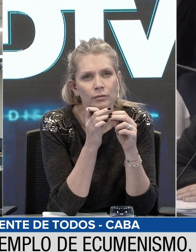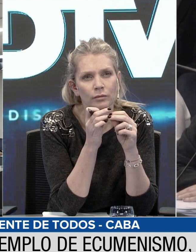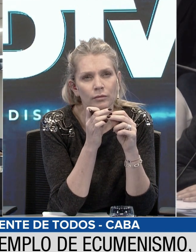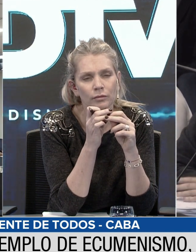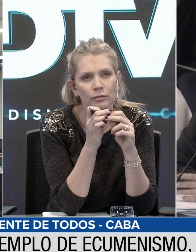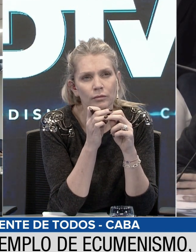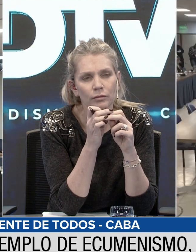convicciones religiosas